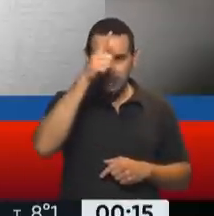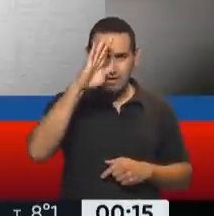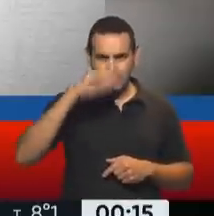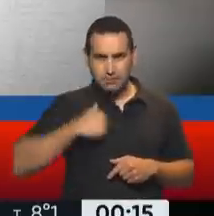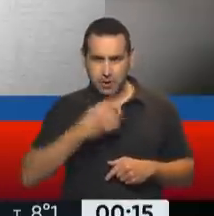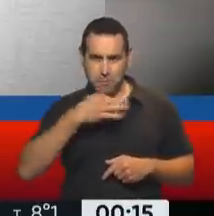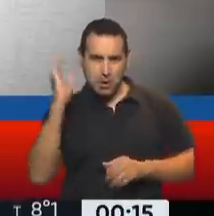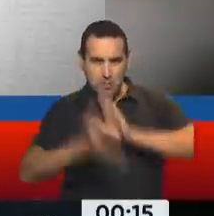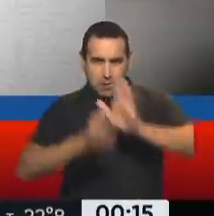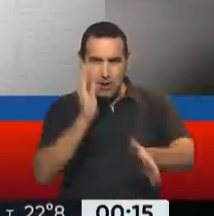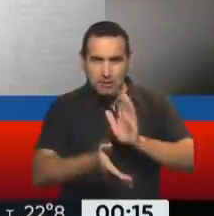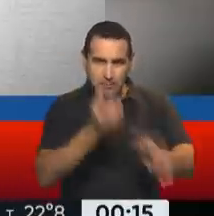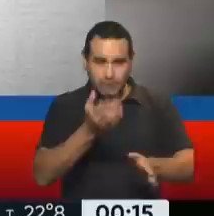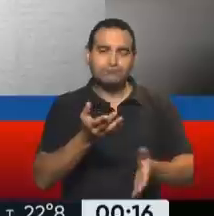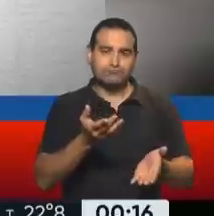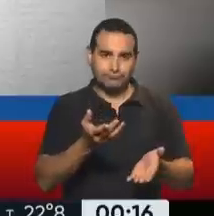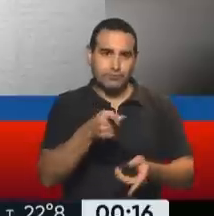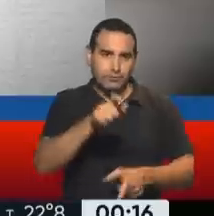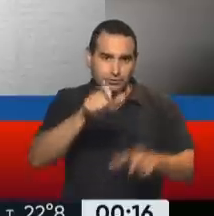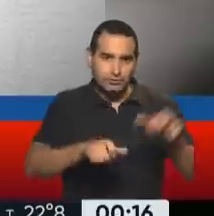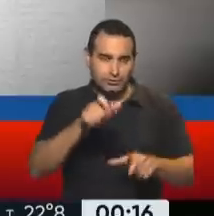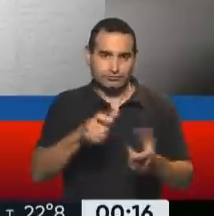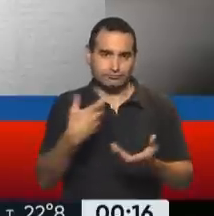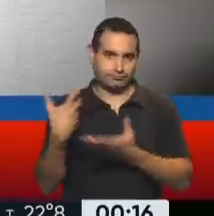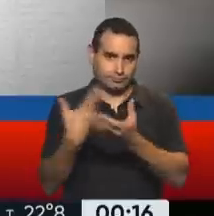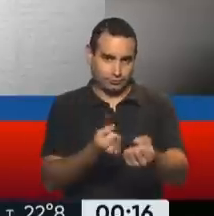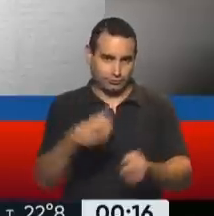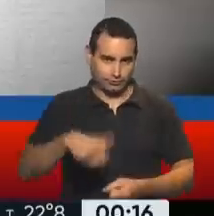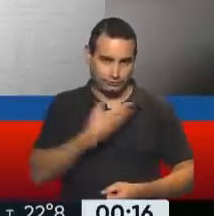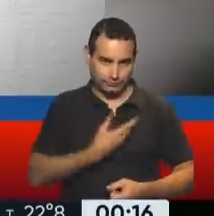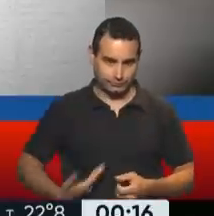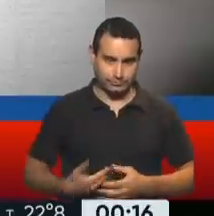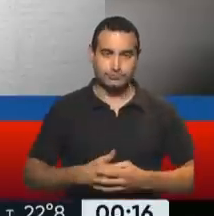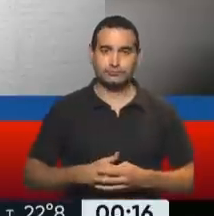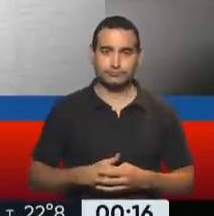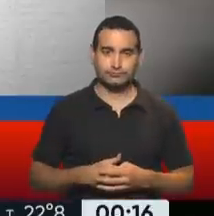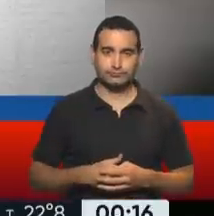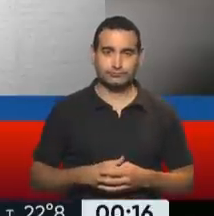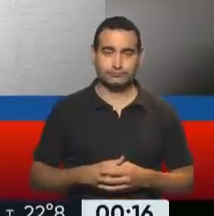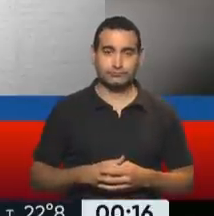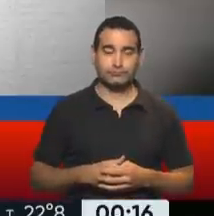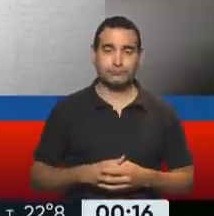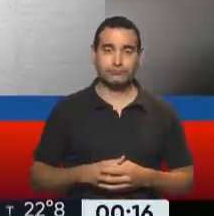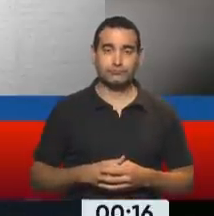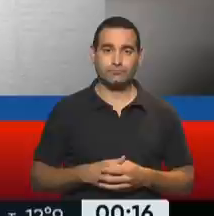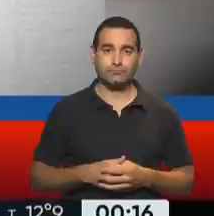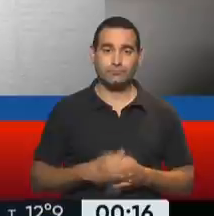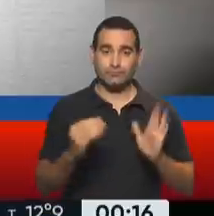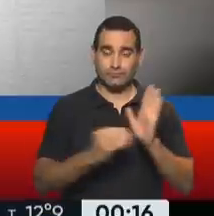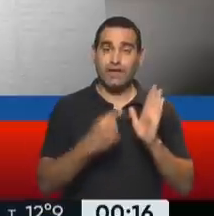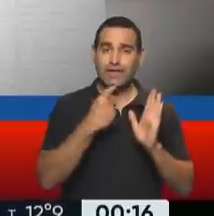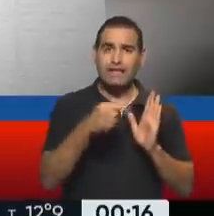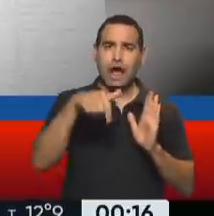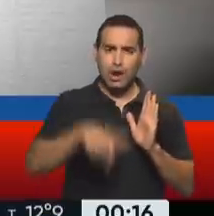que sufrieron quienes defendían el orden institucional de su país. Estos hechos, continúa, están